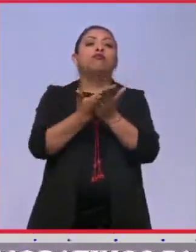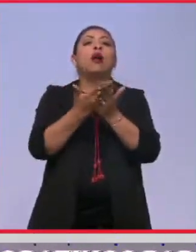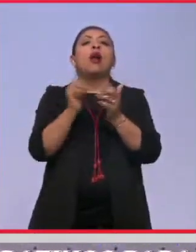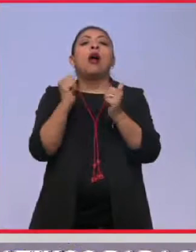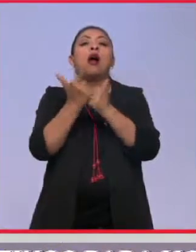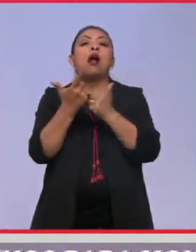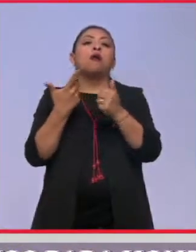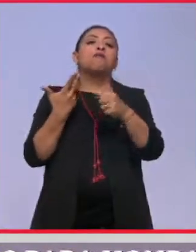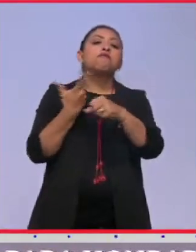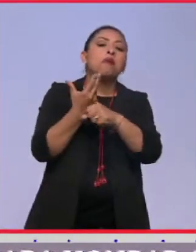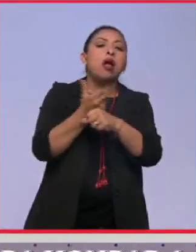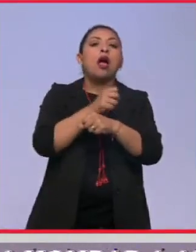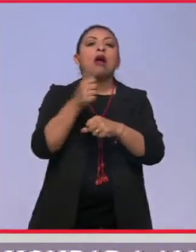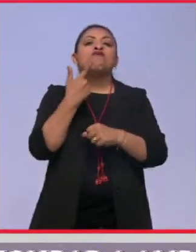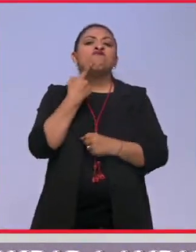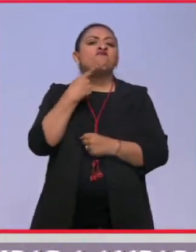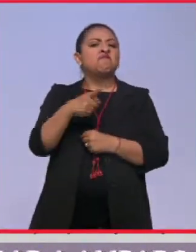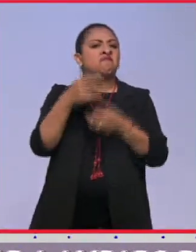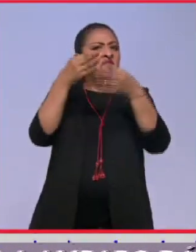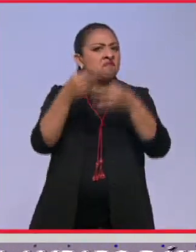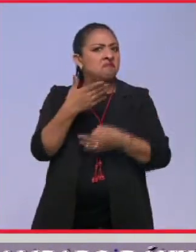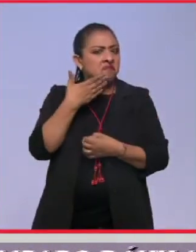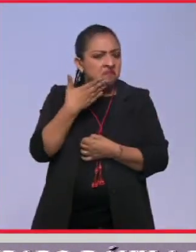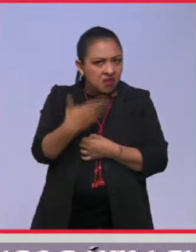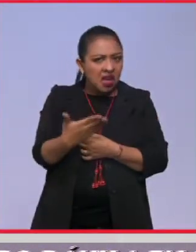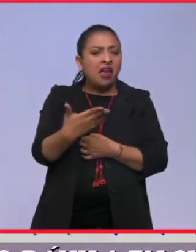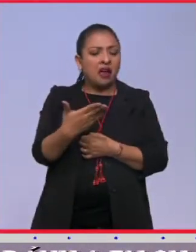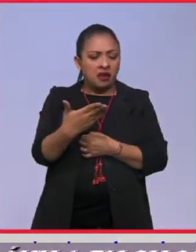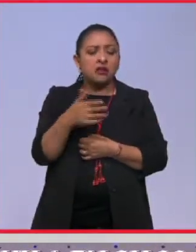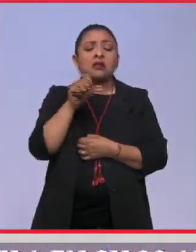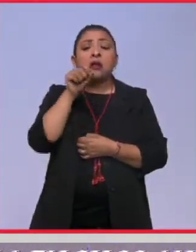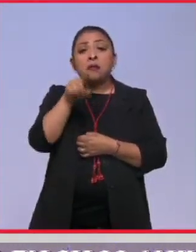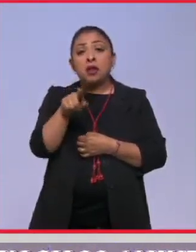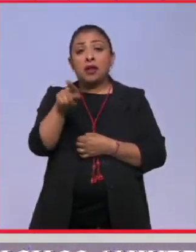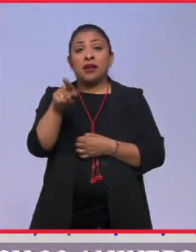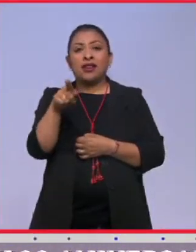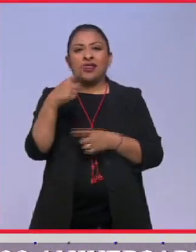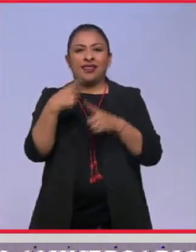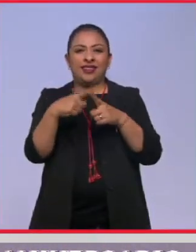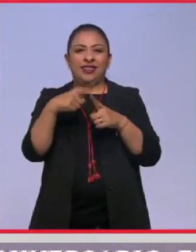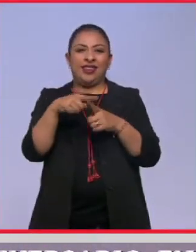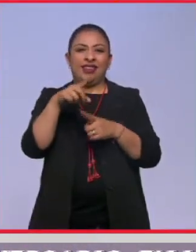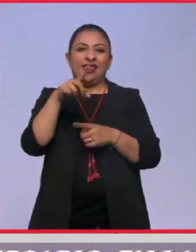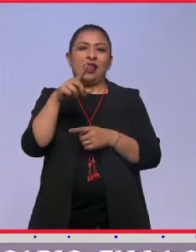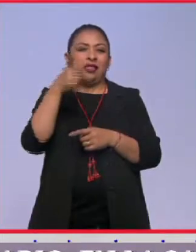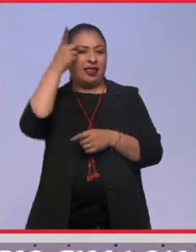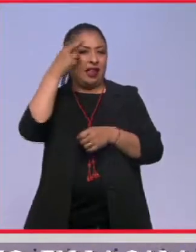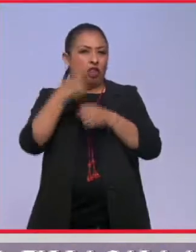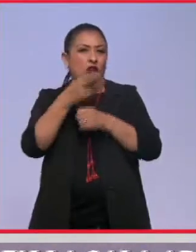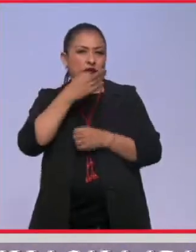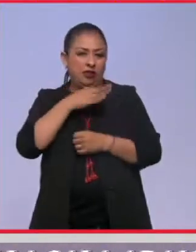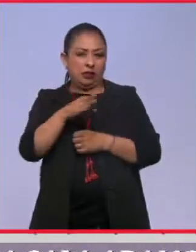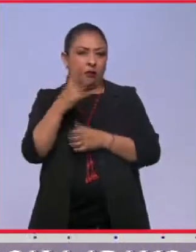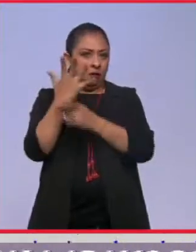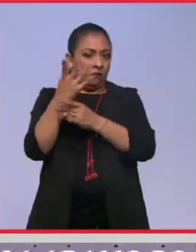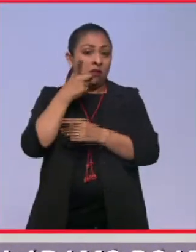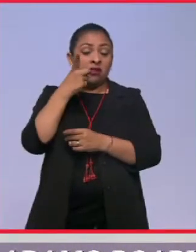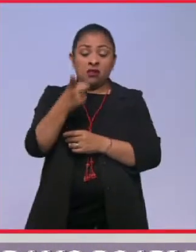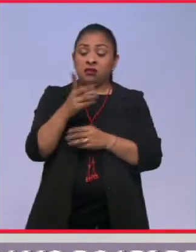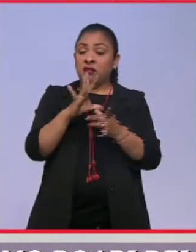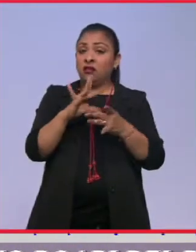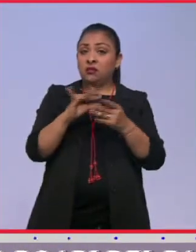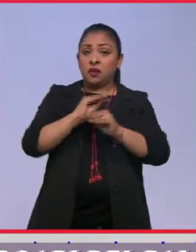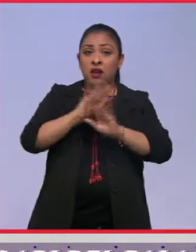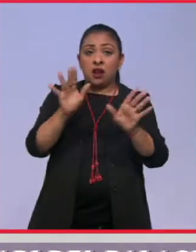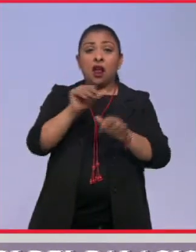generar denuncias de la manera más efectiva. También incluso el propio Dieter Koslick, el director del festival, dejó claro a